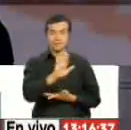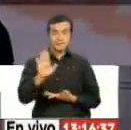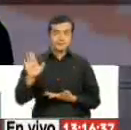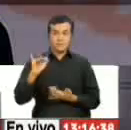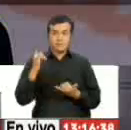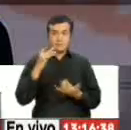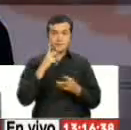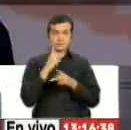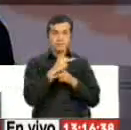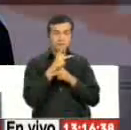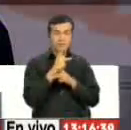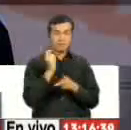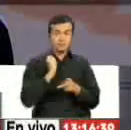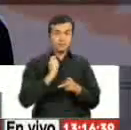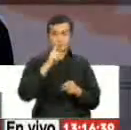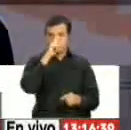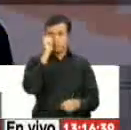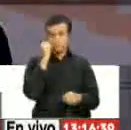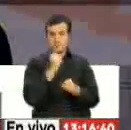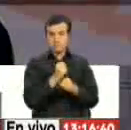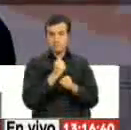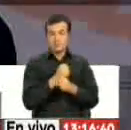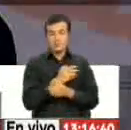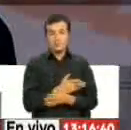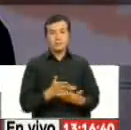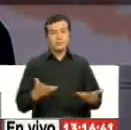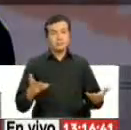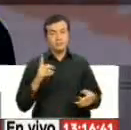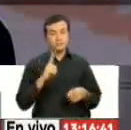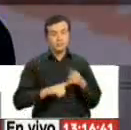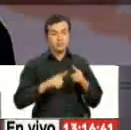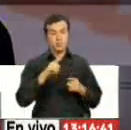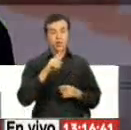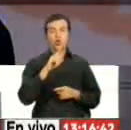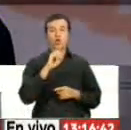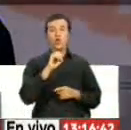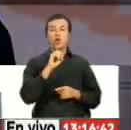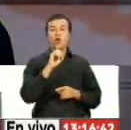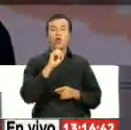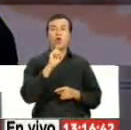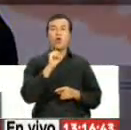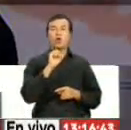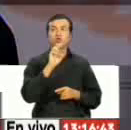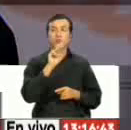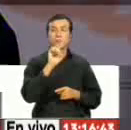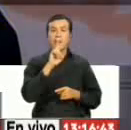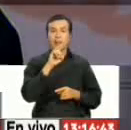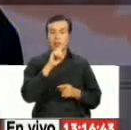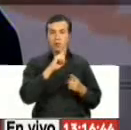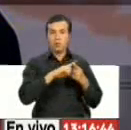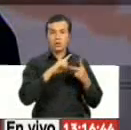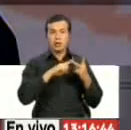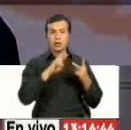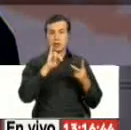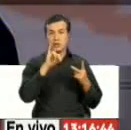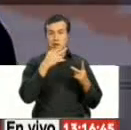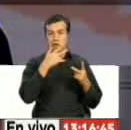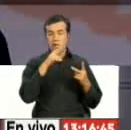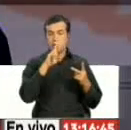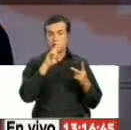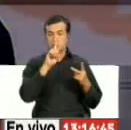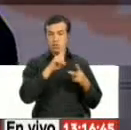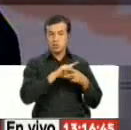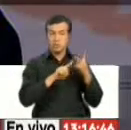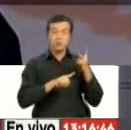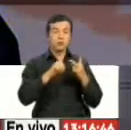momento en el consejo nacional del trabajo y salarios compañero osvaldo chica y richard gómez tienen una responsabilidad de